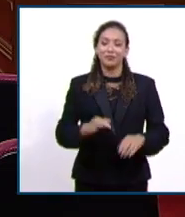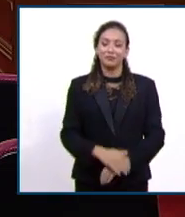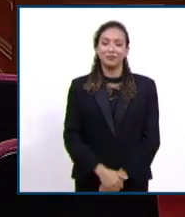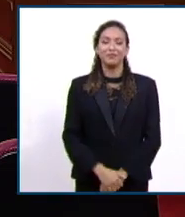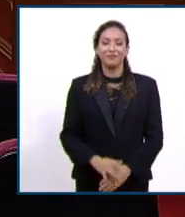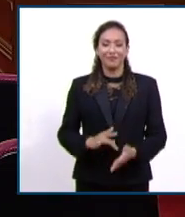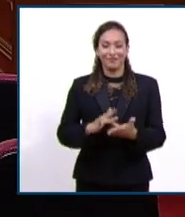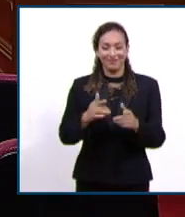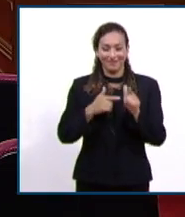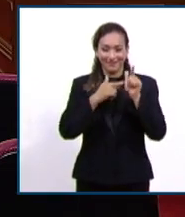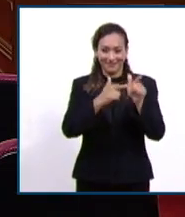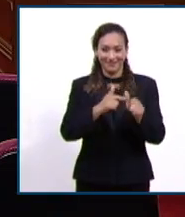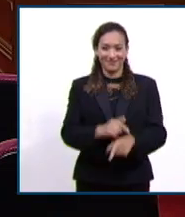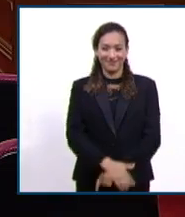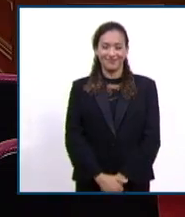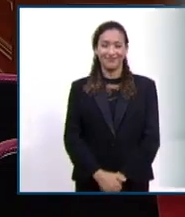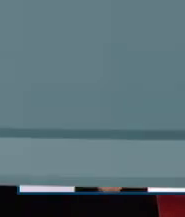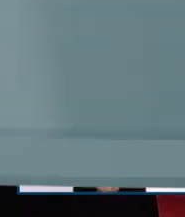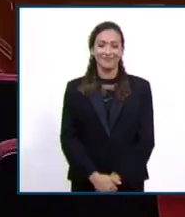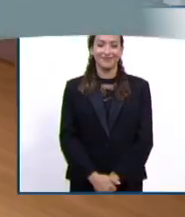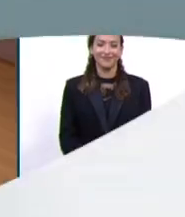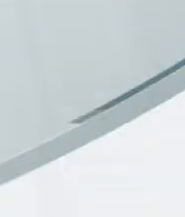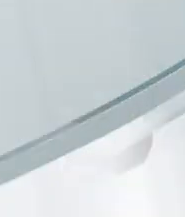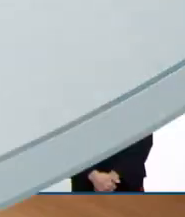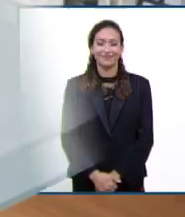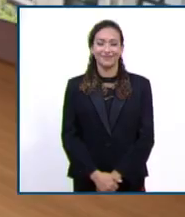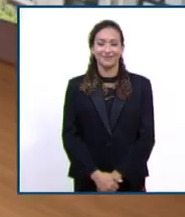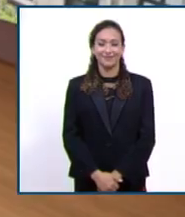Poder Judicial de la Federación.